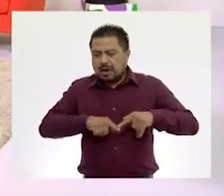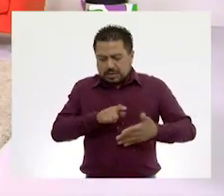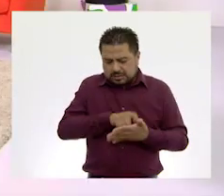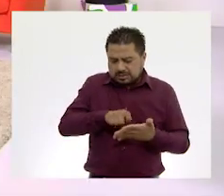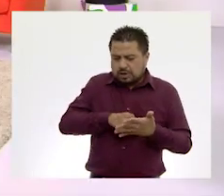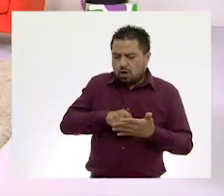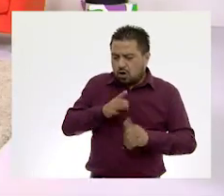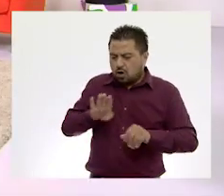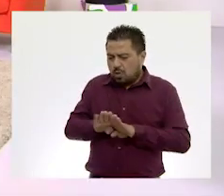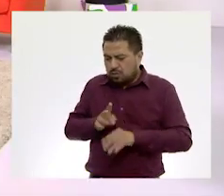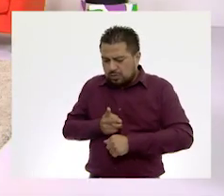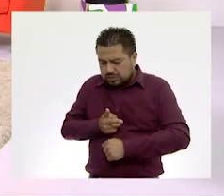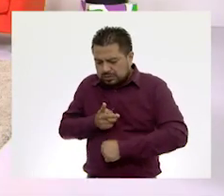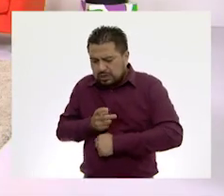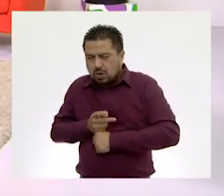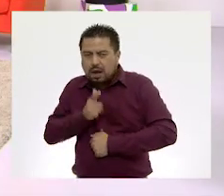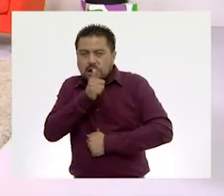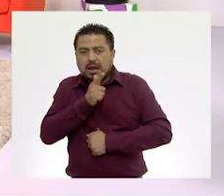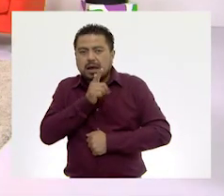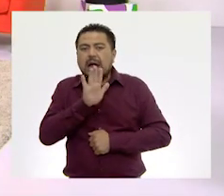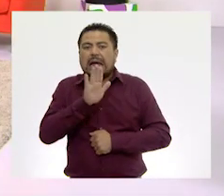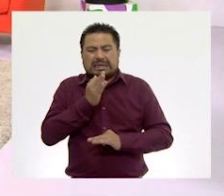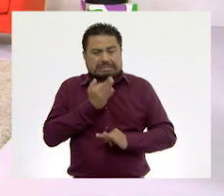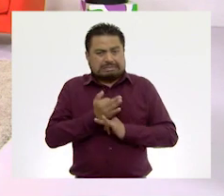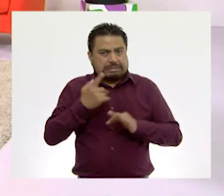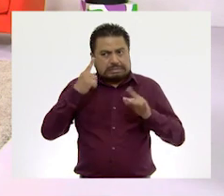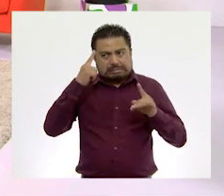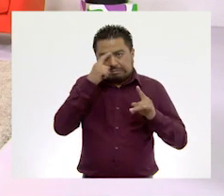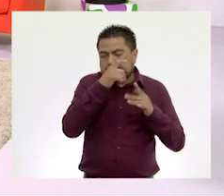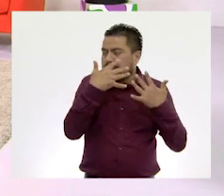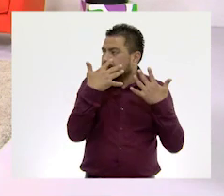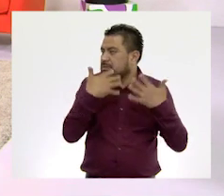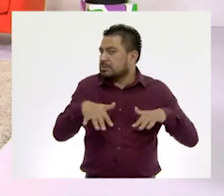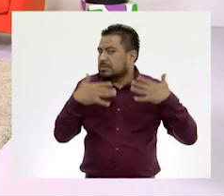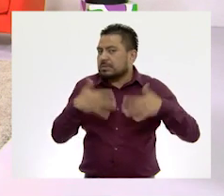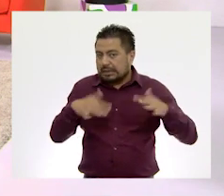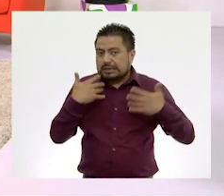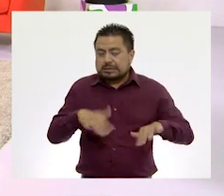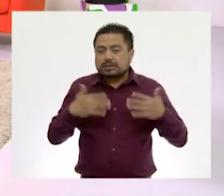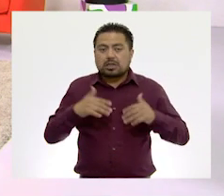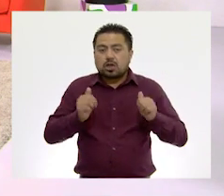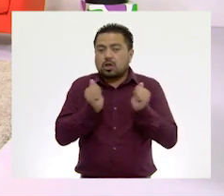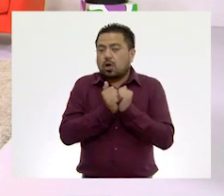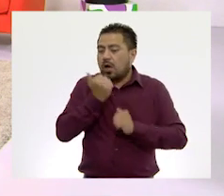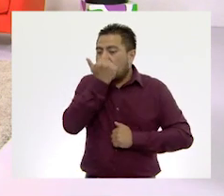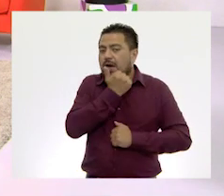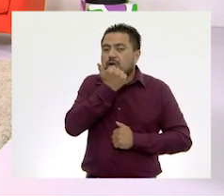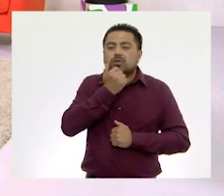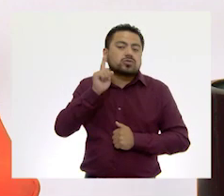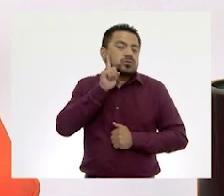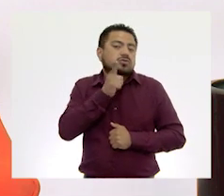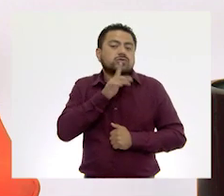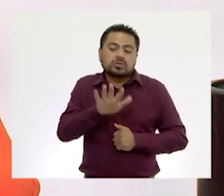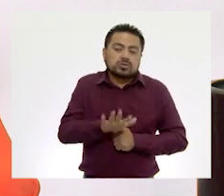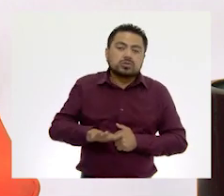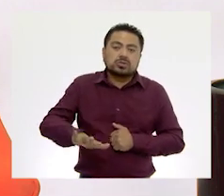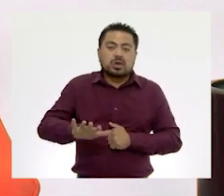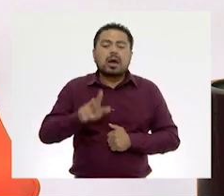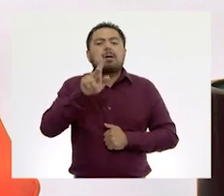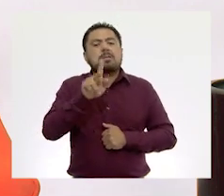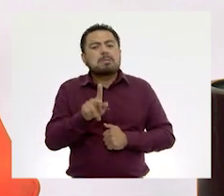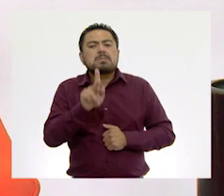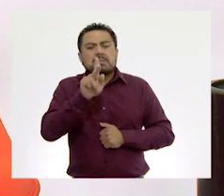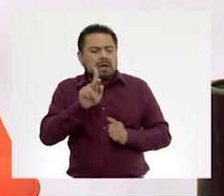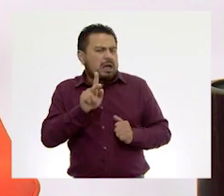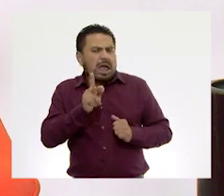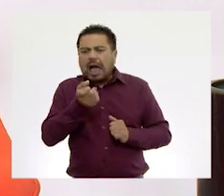lengua? Pues ahorita sí tenemos muy complicada la situación con los alumnos sordos, pero bueno,